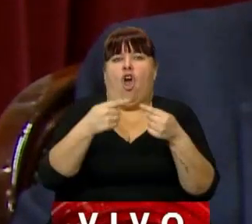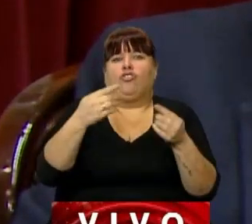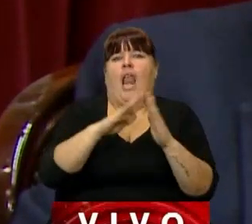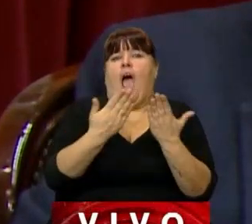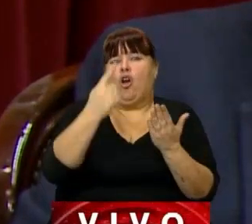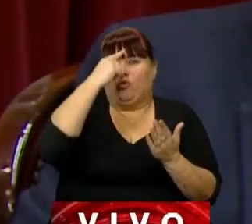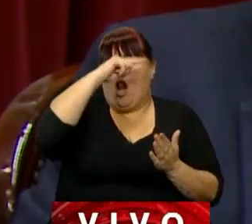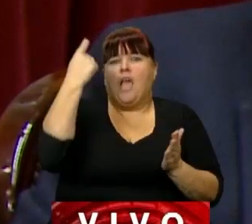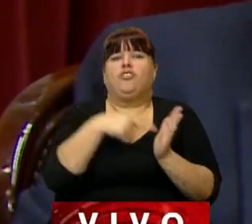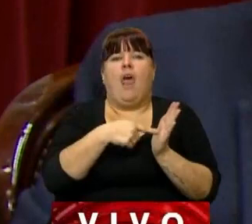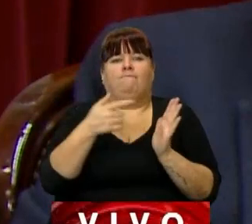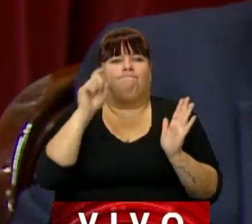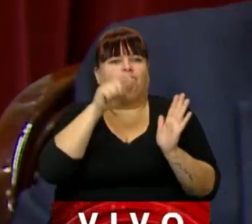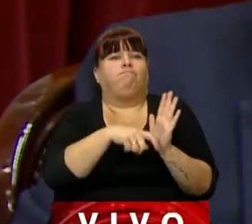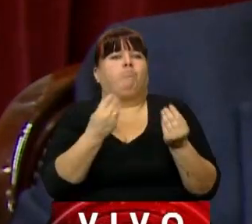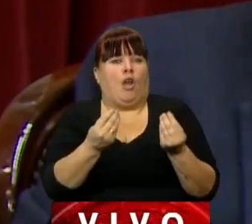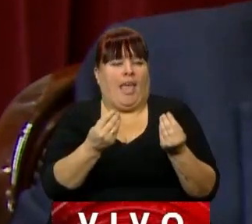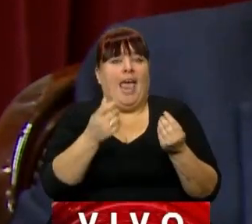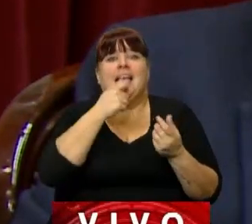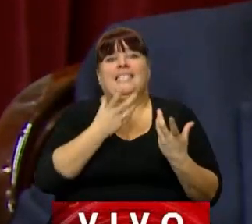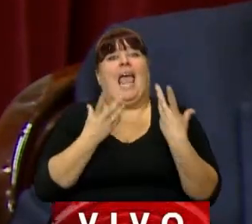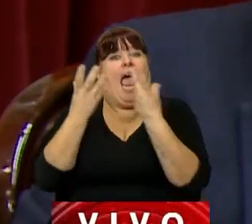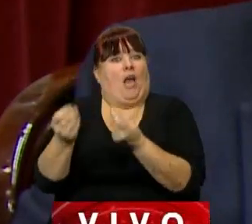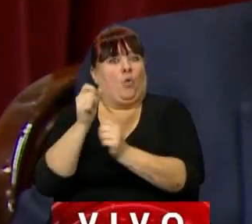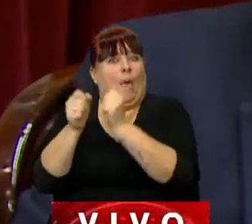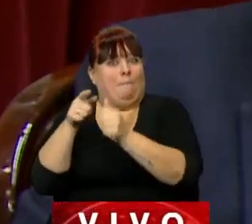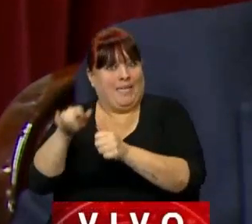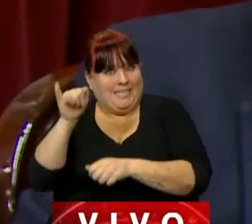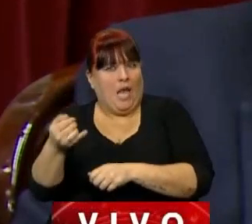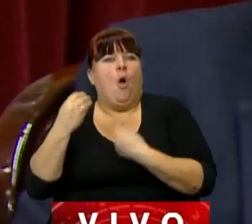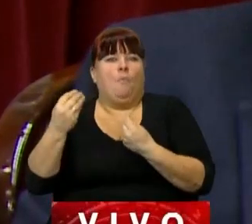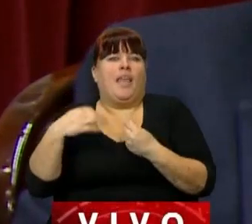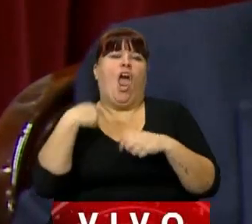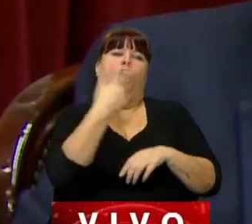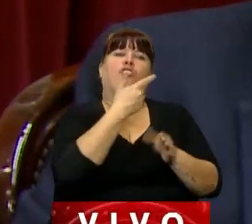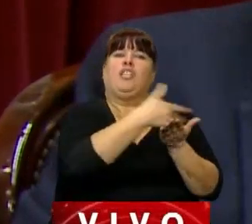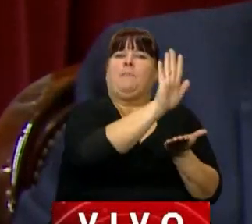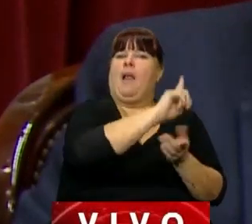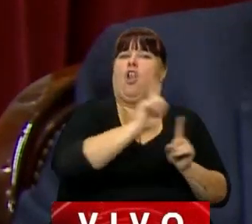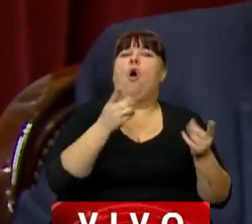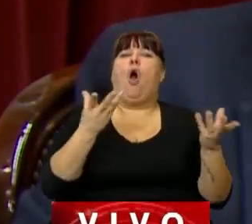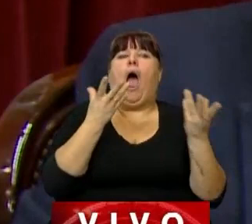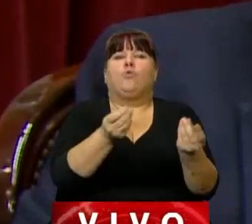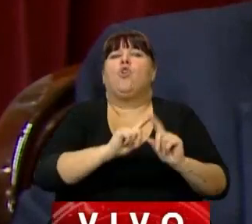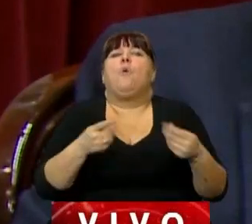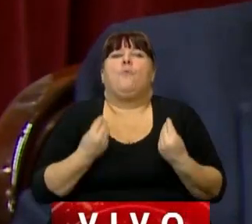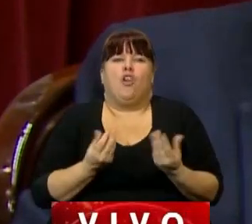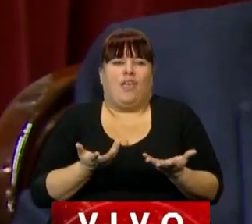norma? Porque si estamos beneficiando al sector, ¿por qué nosotros tenemos que dejar a otro sector aparte?